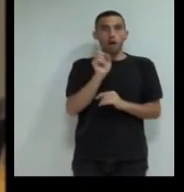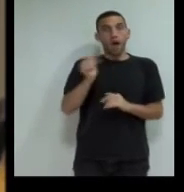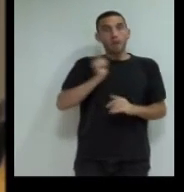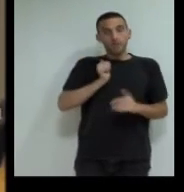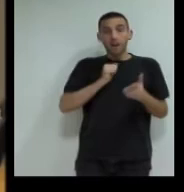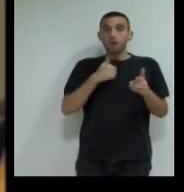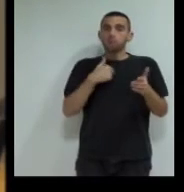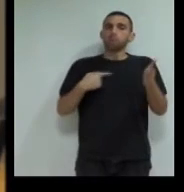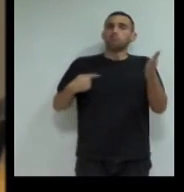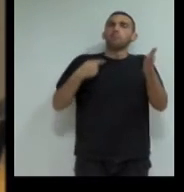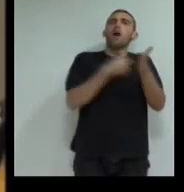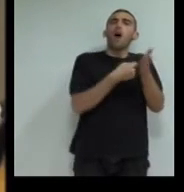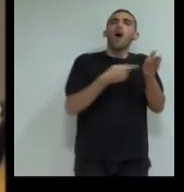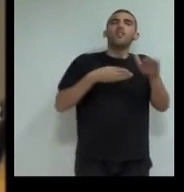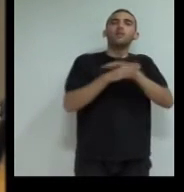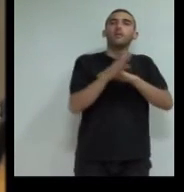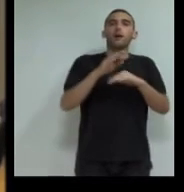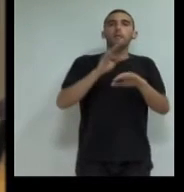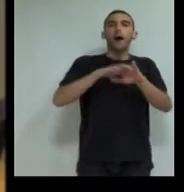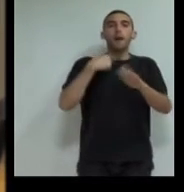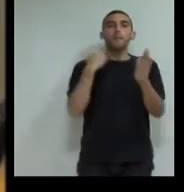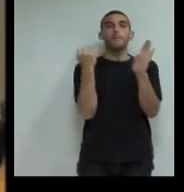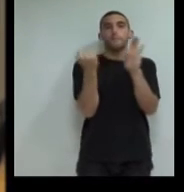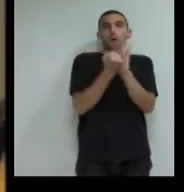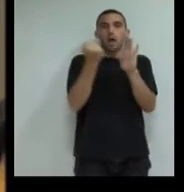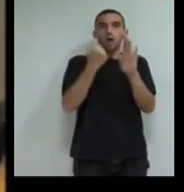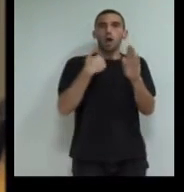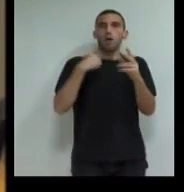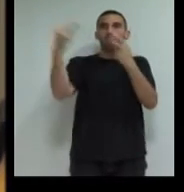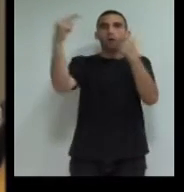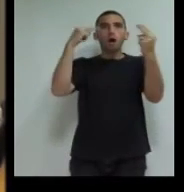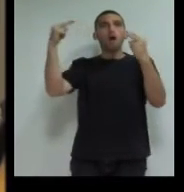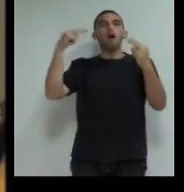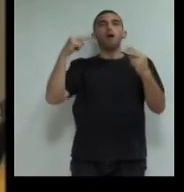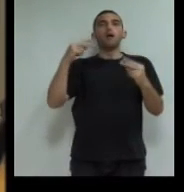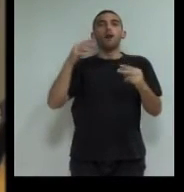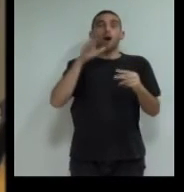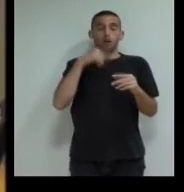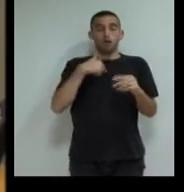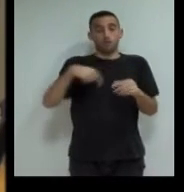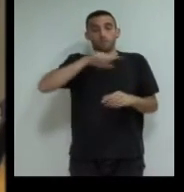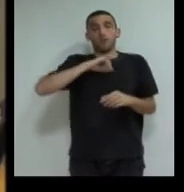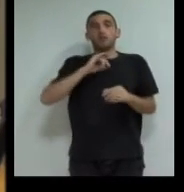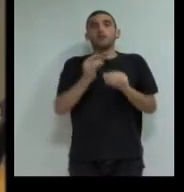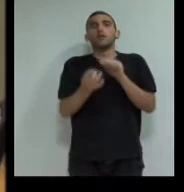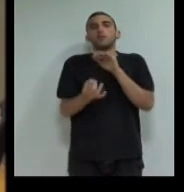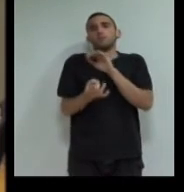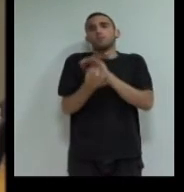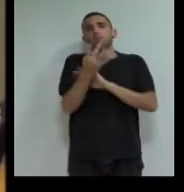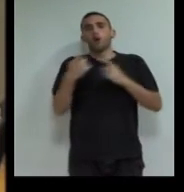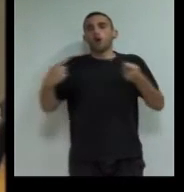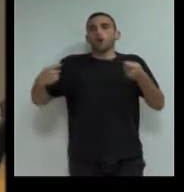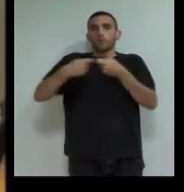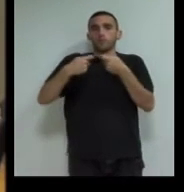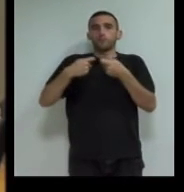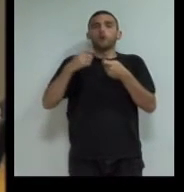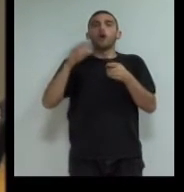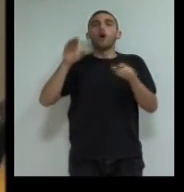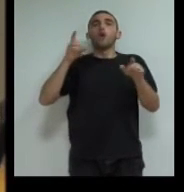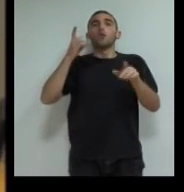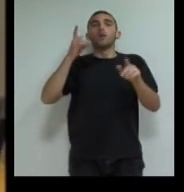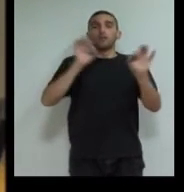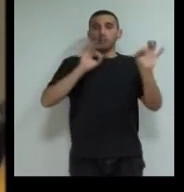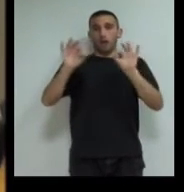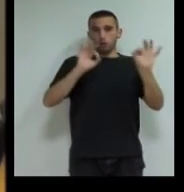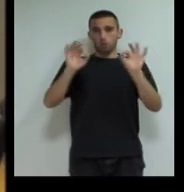pues un poco investigando y estamos como coproduciendo una obra de teatro que se llama Noche de Reyes con Coarte Producciones.